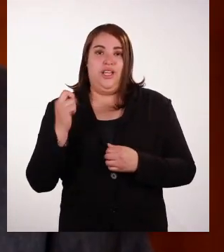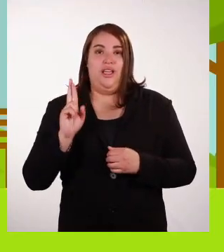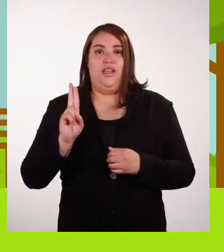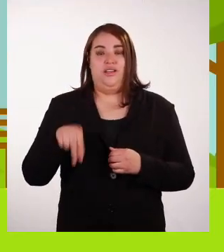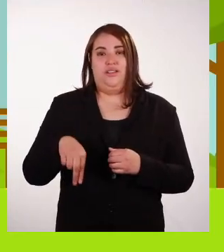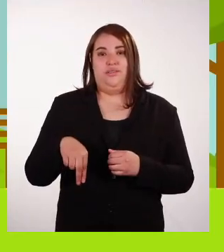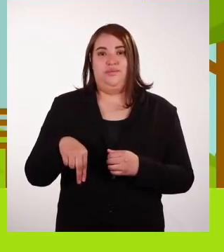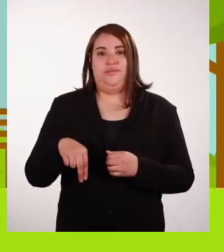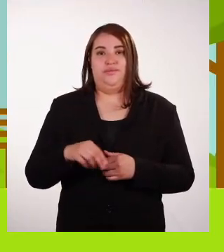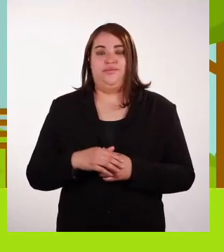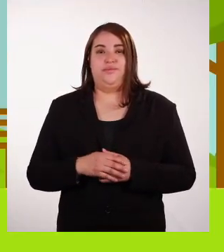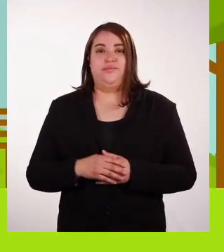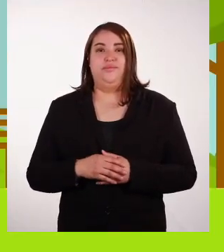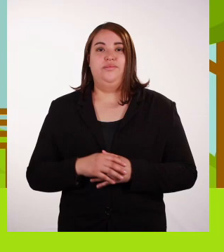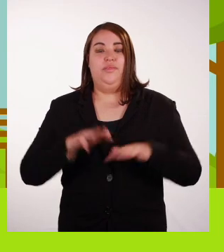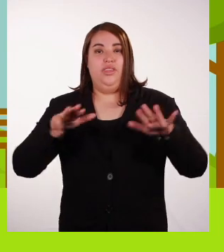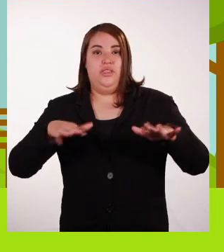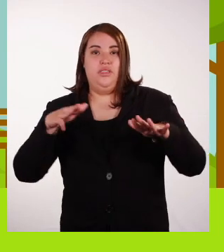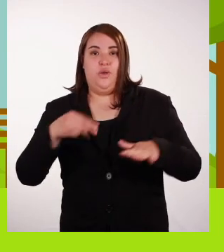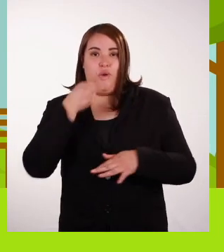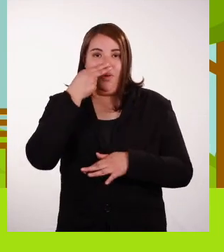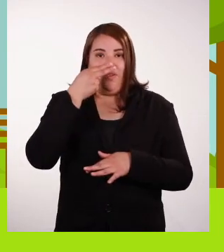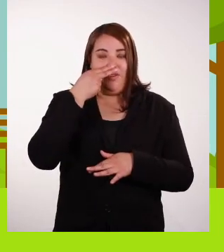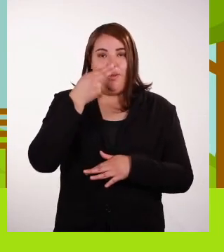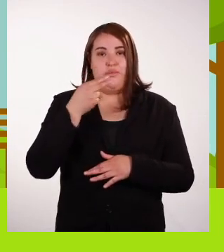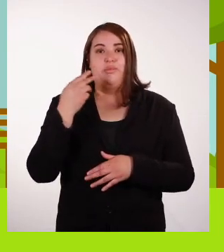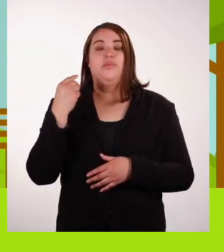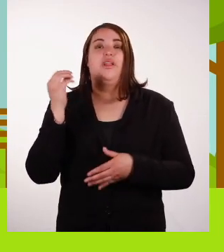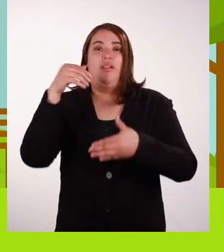RN. El 19 de noviembre,